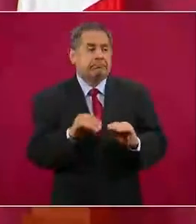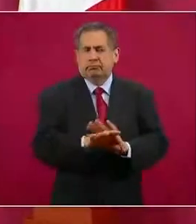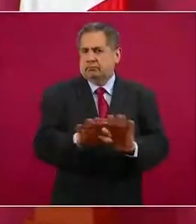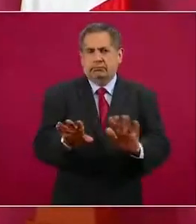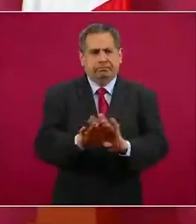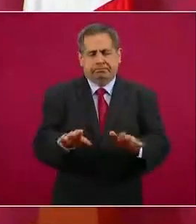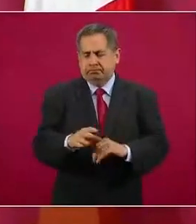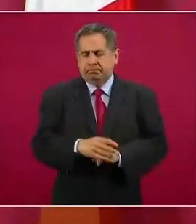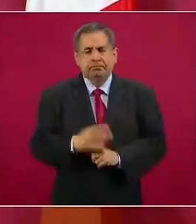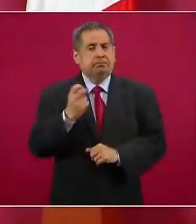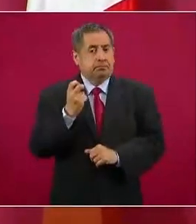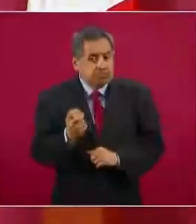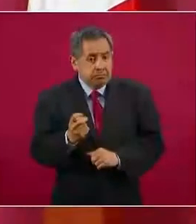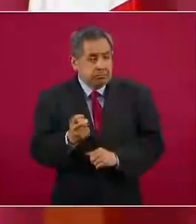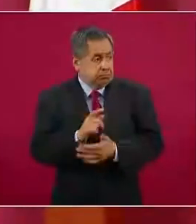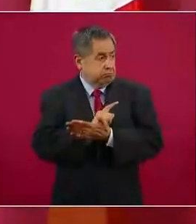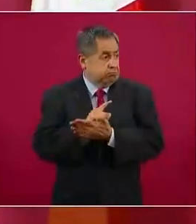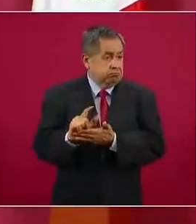es